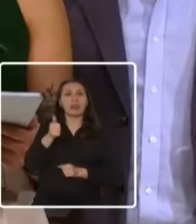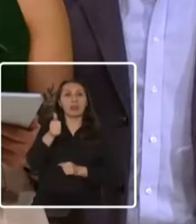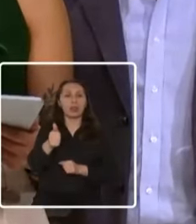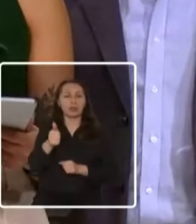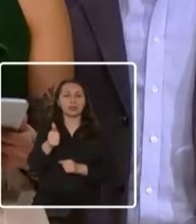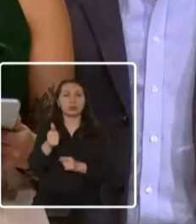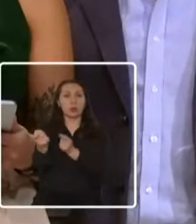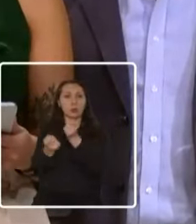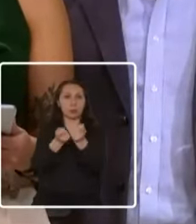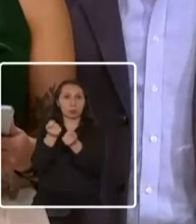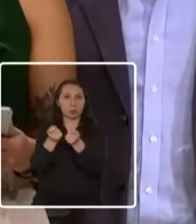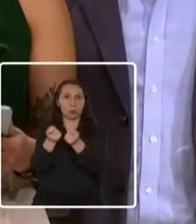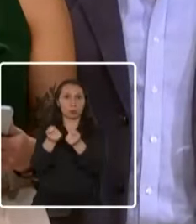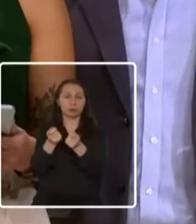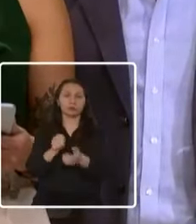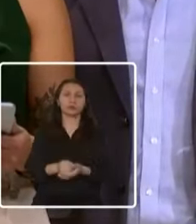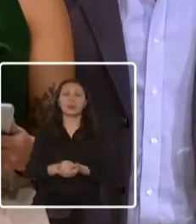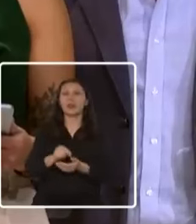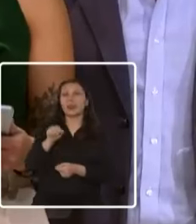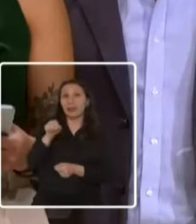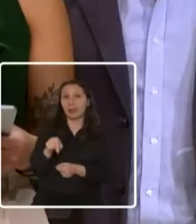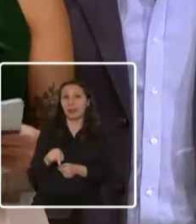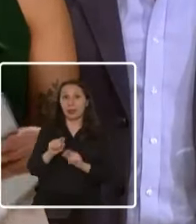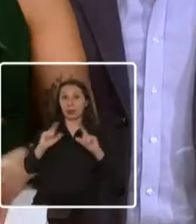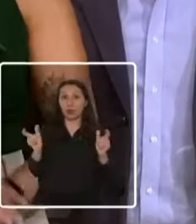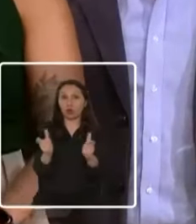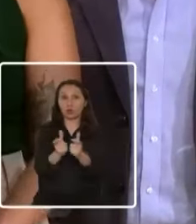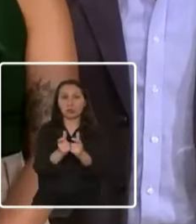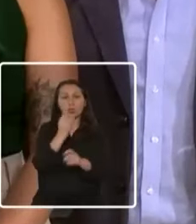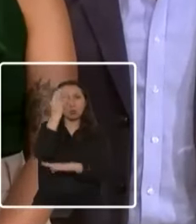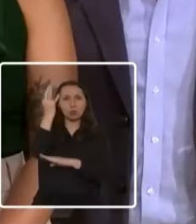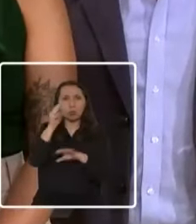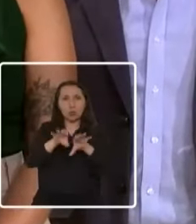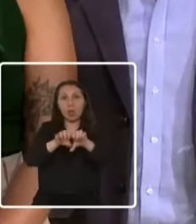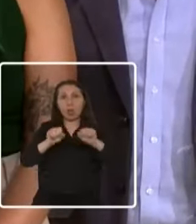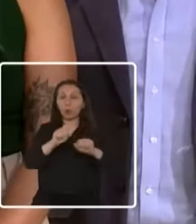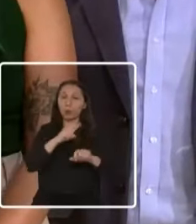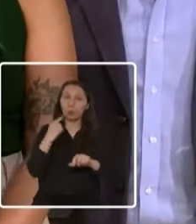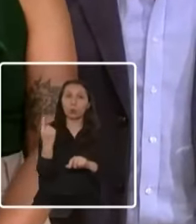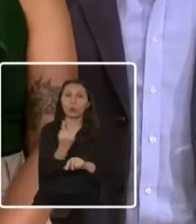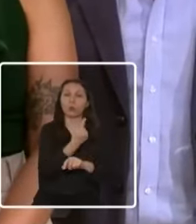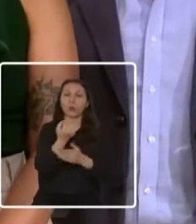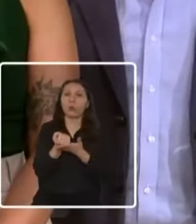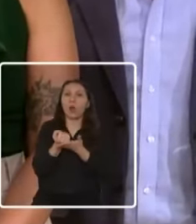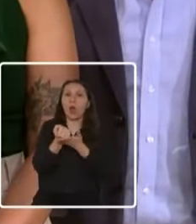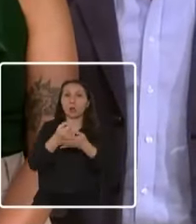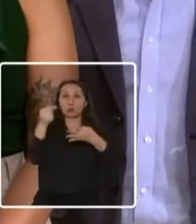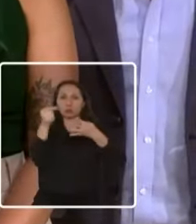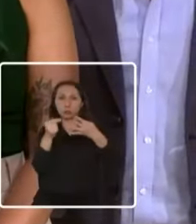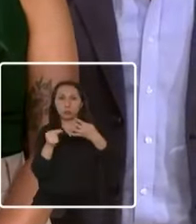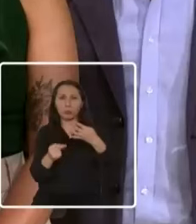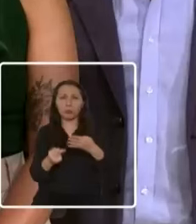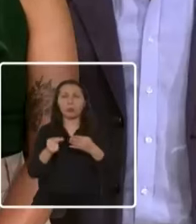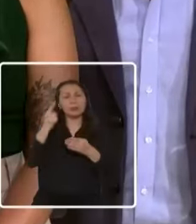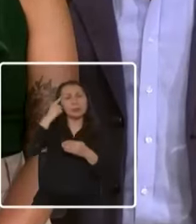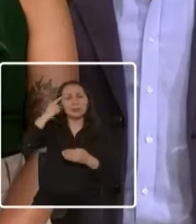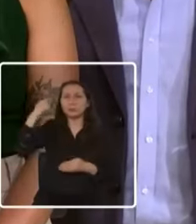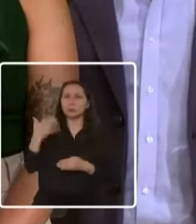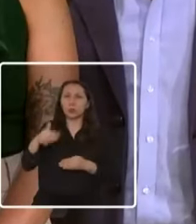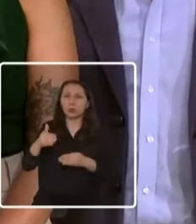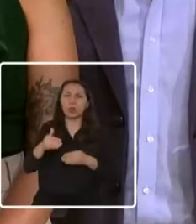de Presupuesto. En este Consejo hemos concordado un conjunto de ayudas que hemos considerado que